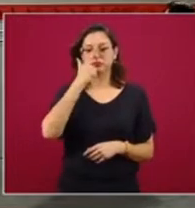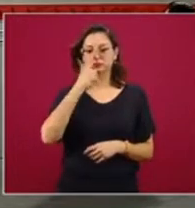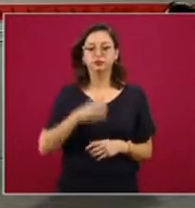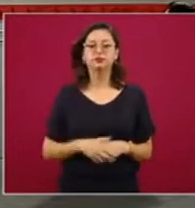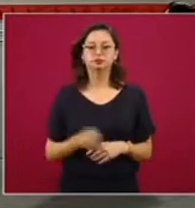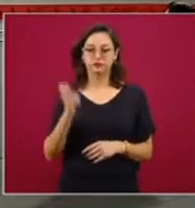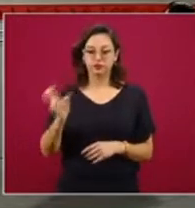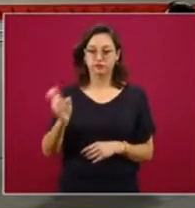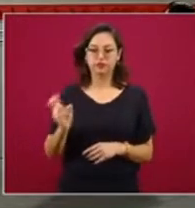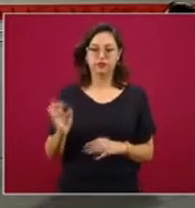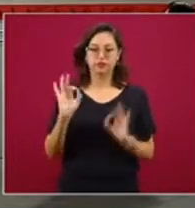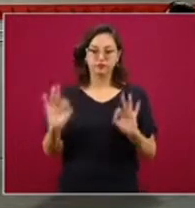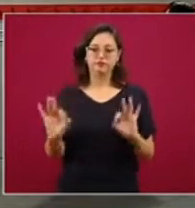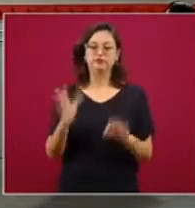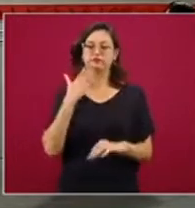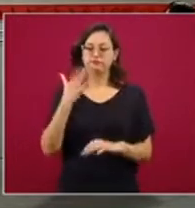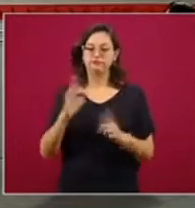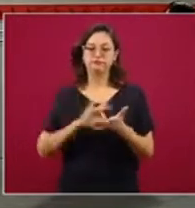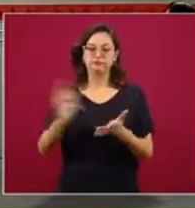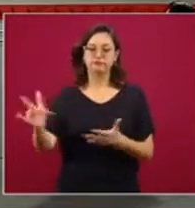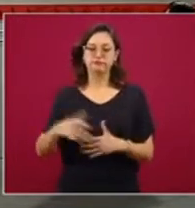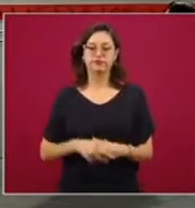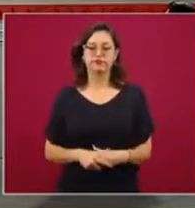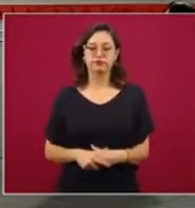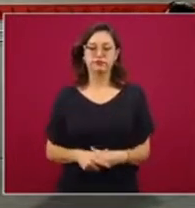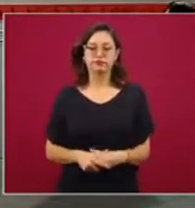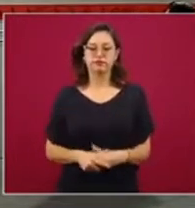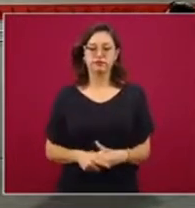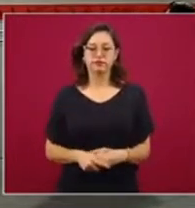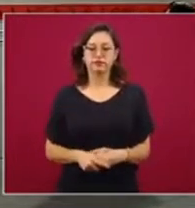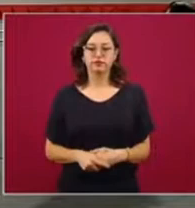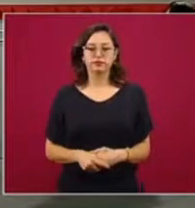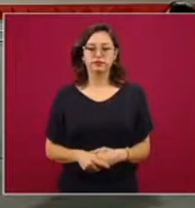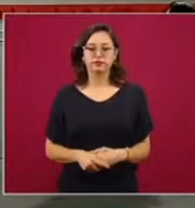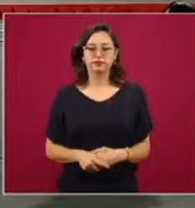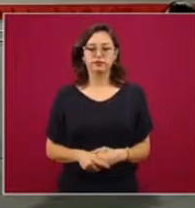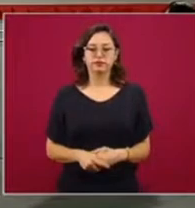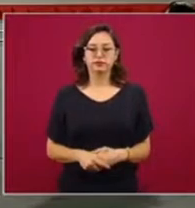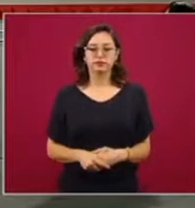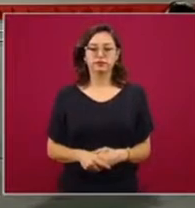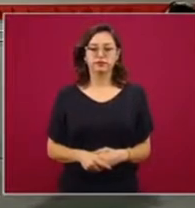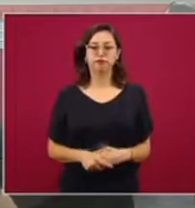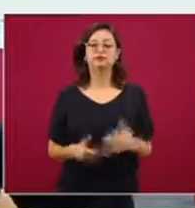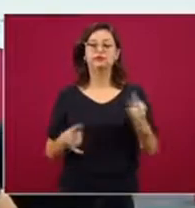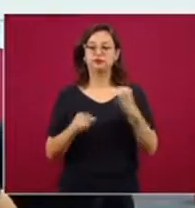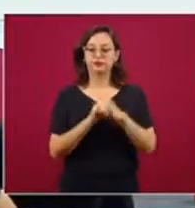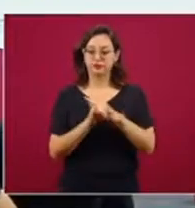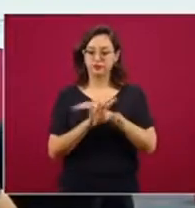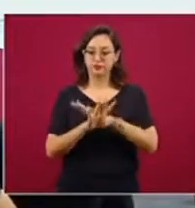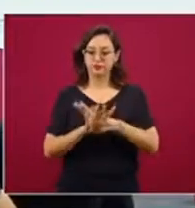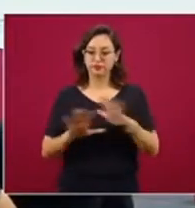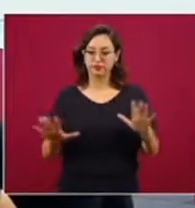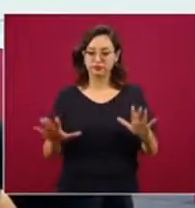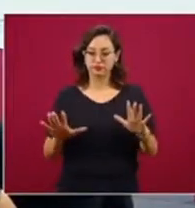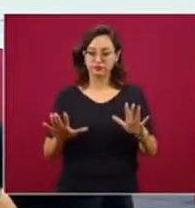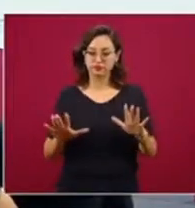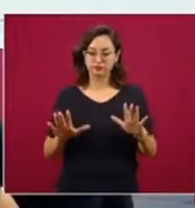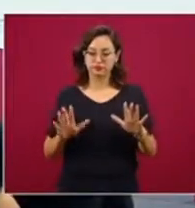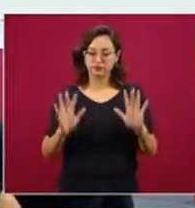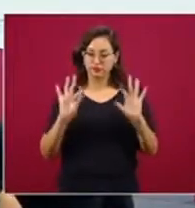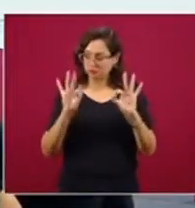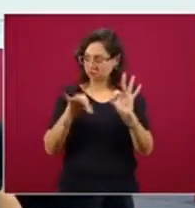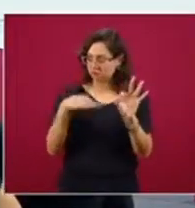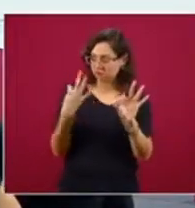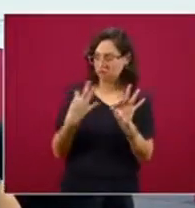No, esa, exacto. Sí, gracias. Vamos a hacer pausa. Este es el informe técnico. Ahora vamos a entrar en un tema